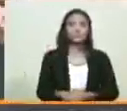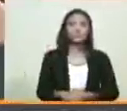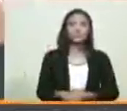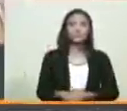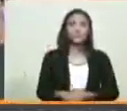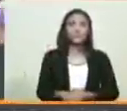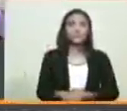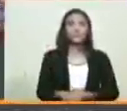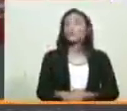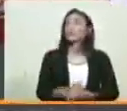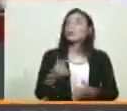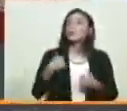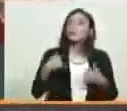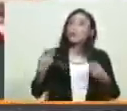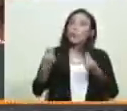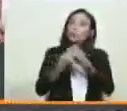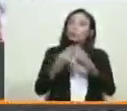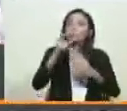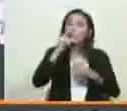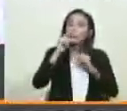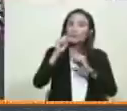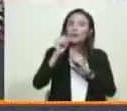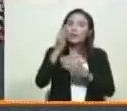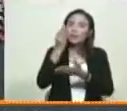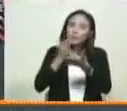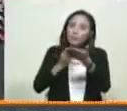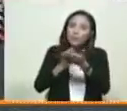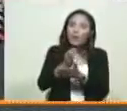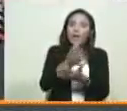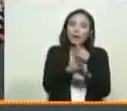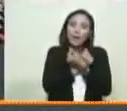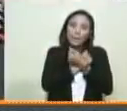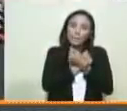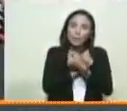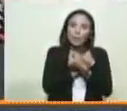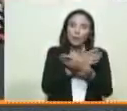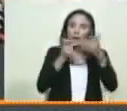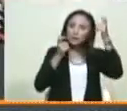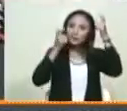estuve al lado del comandante Chávez con lealtad y amor.